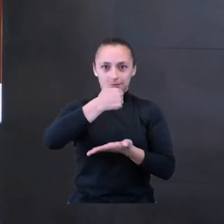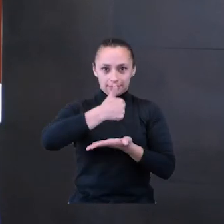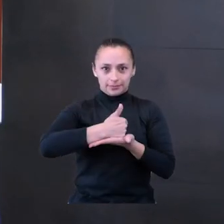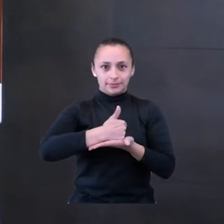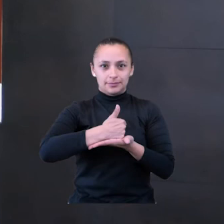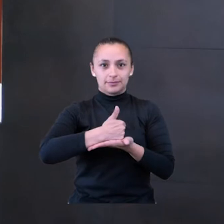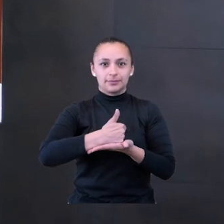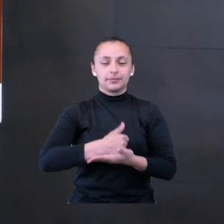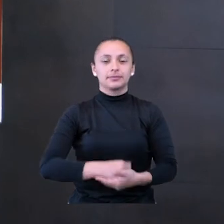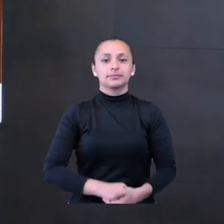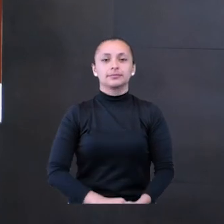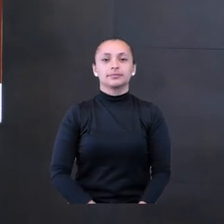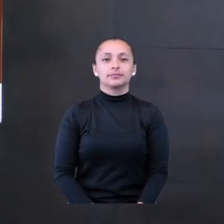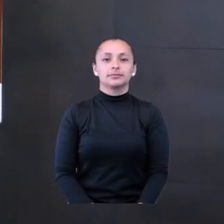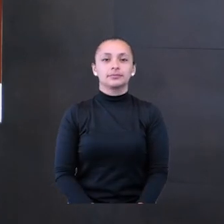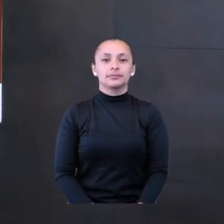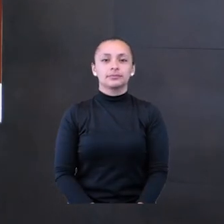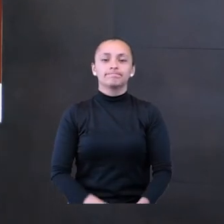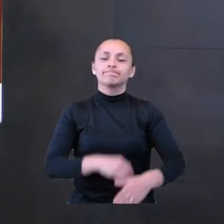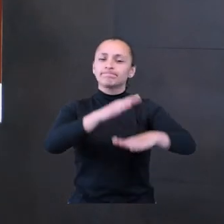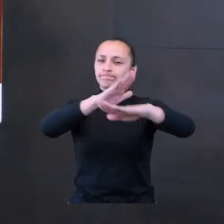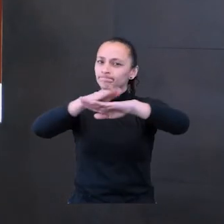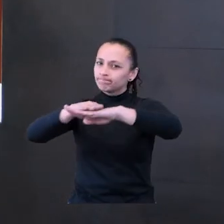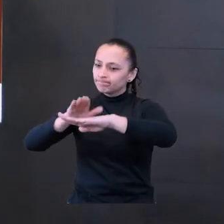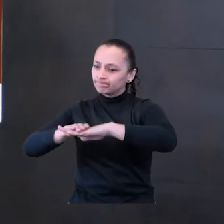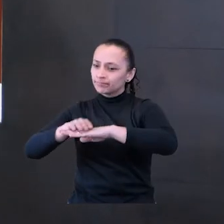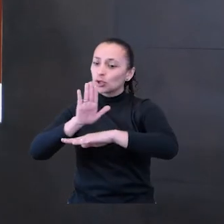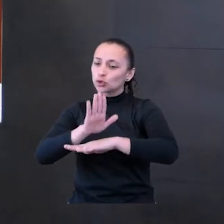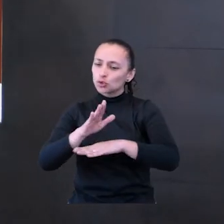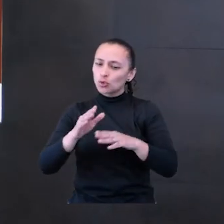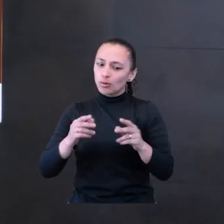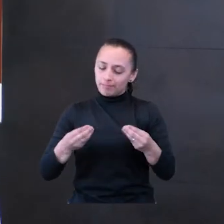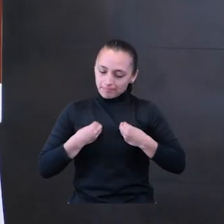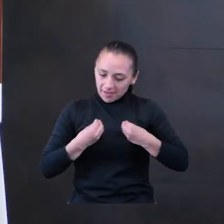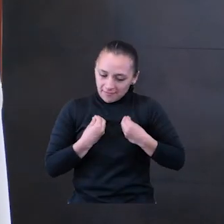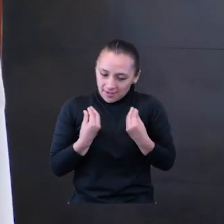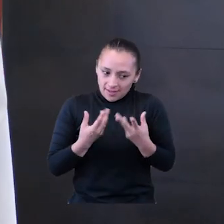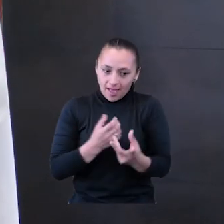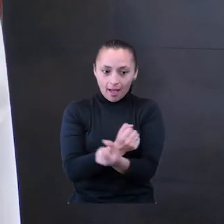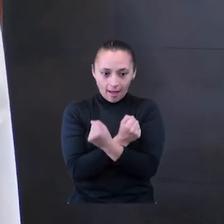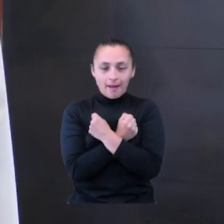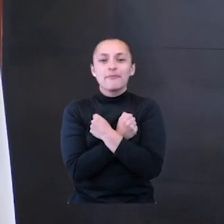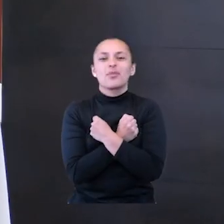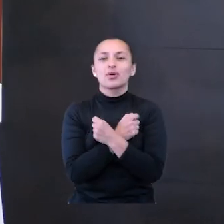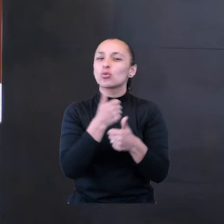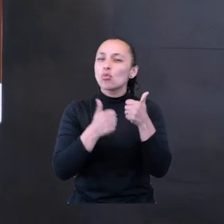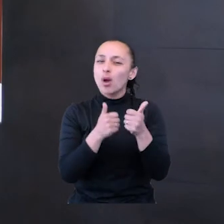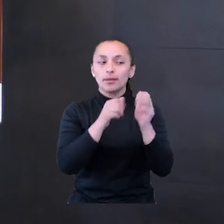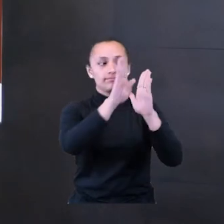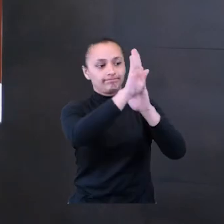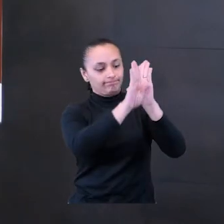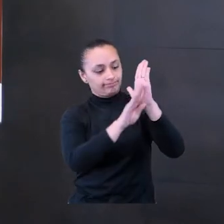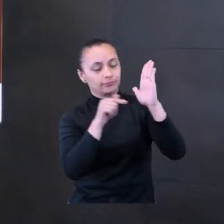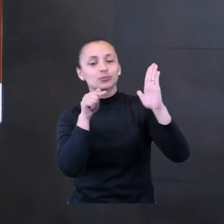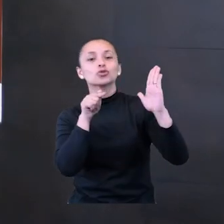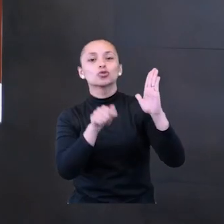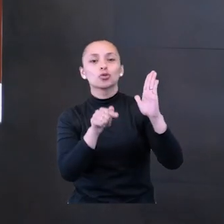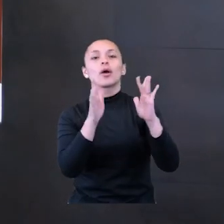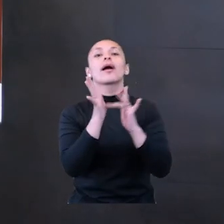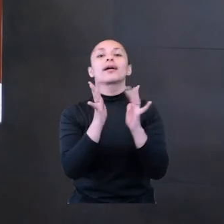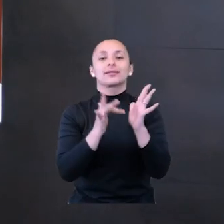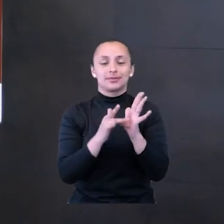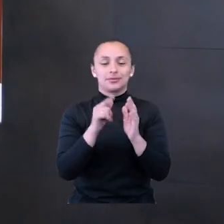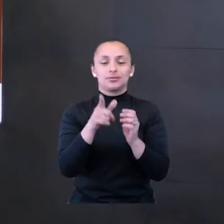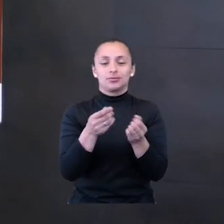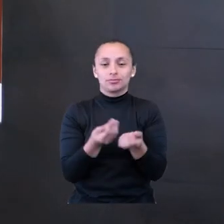santo amén llamados a vivir desde el amor que es la palabra de jesucristo podemos